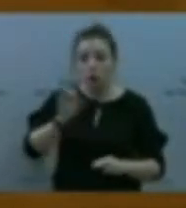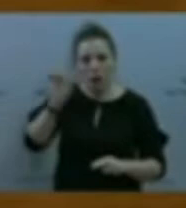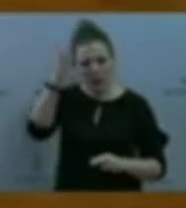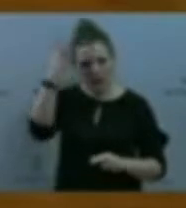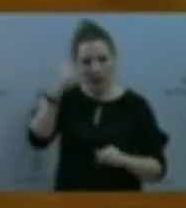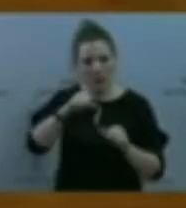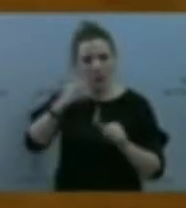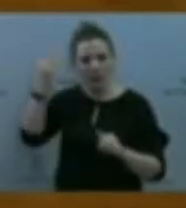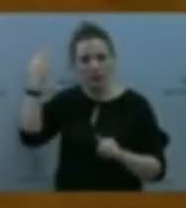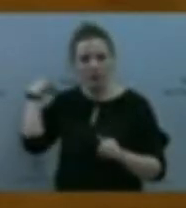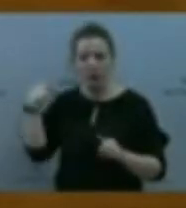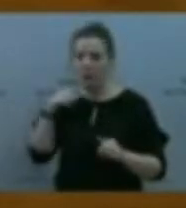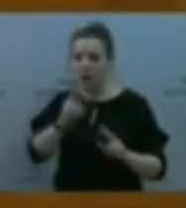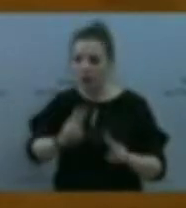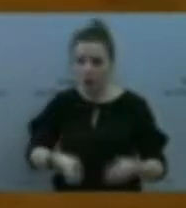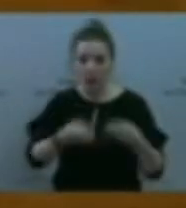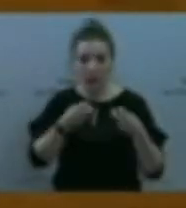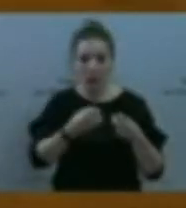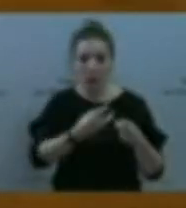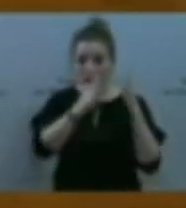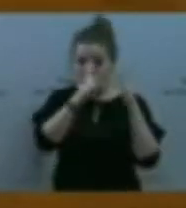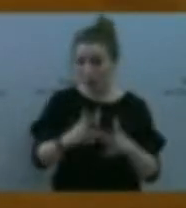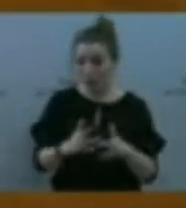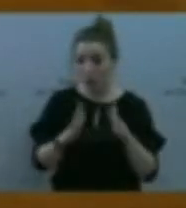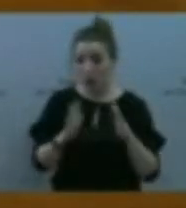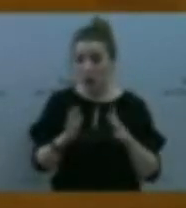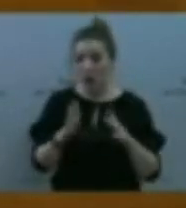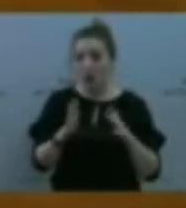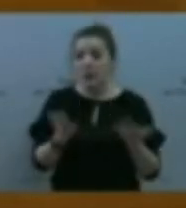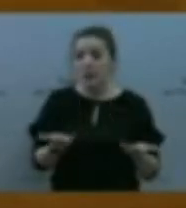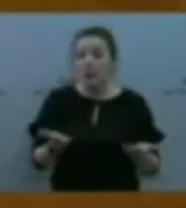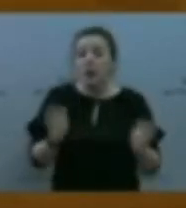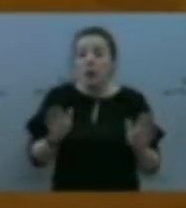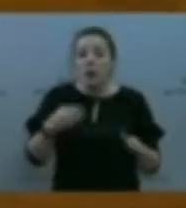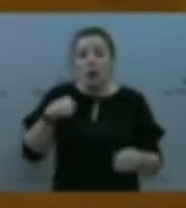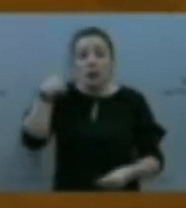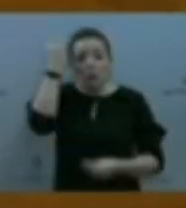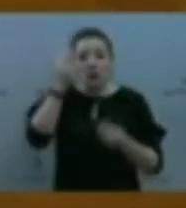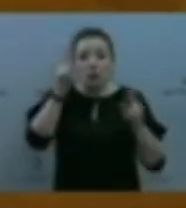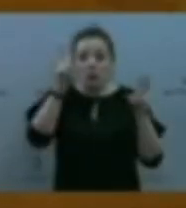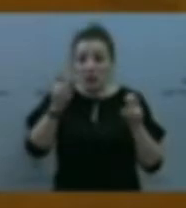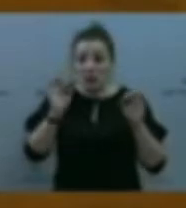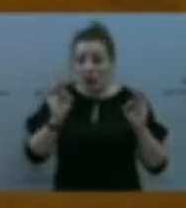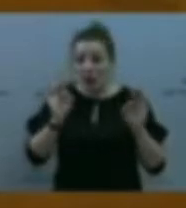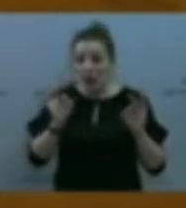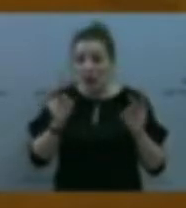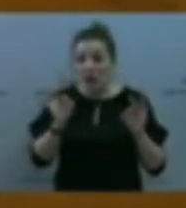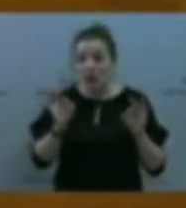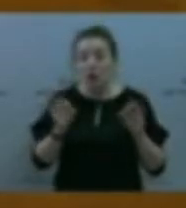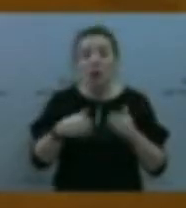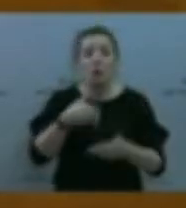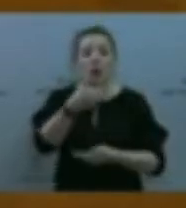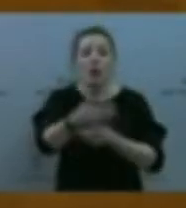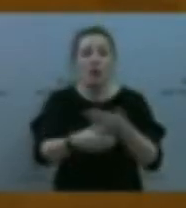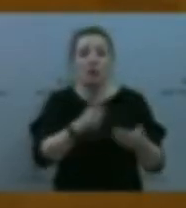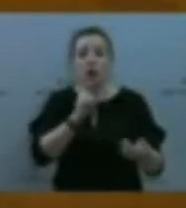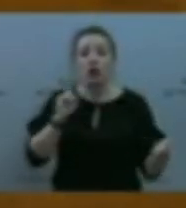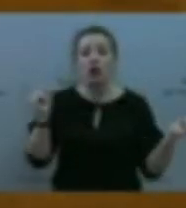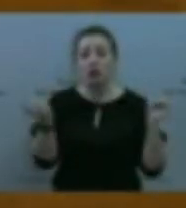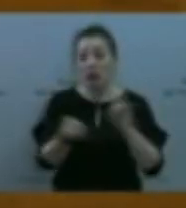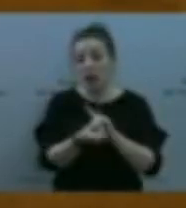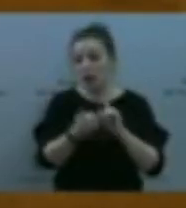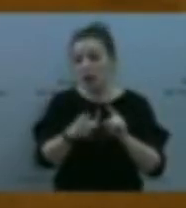se nos estimó por esta Cámara también, pero creo que en un tema de esta entidad el procedimiento es el contrario. Y eso sí sería amabilidad. Oye, quiero insistir en modificar